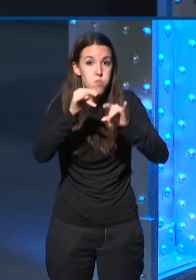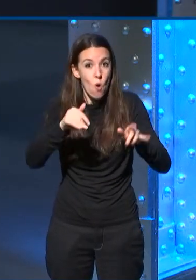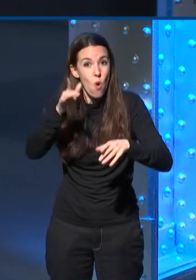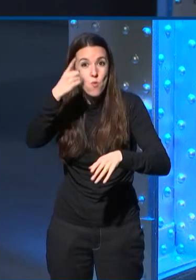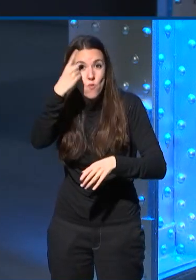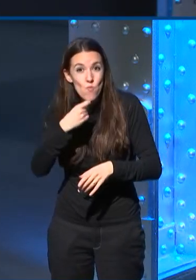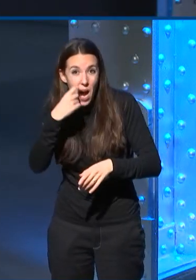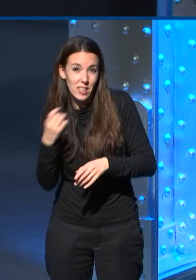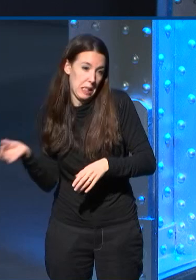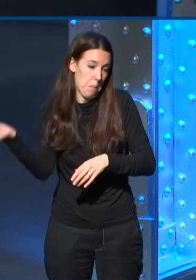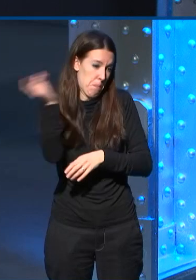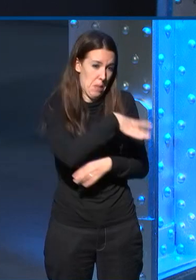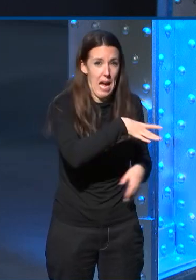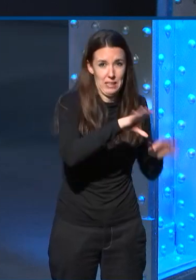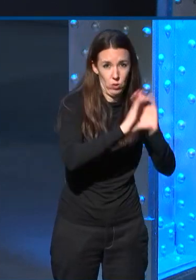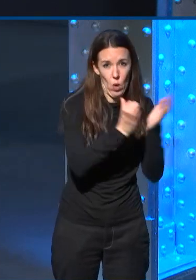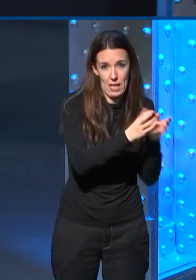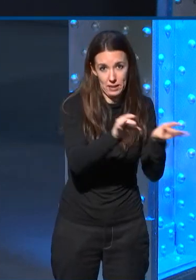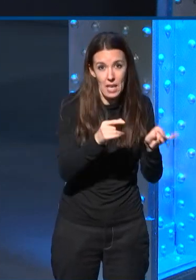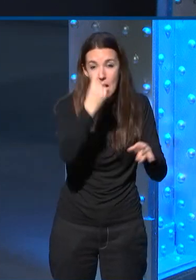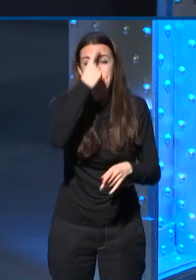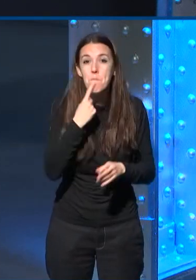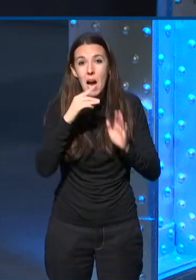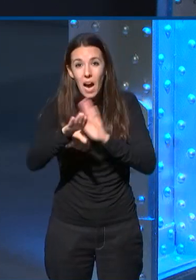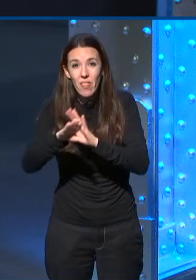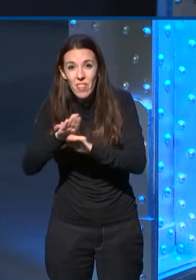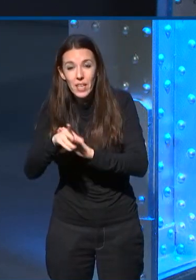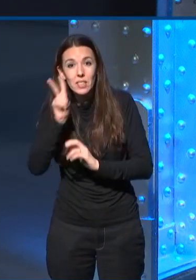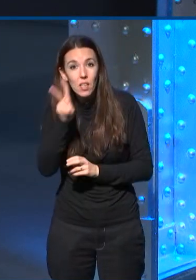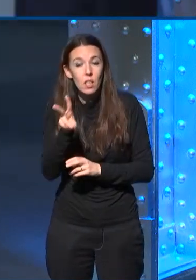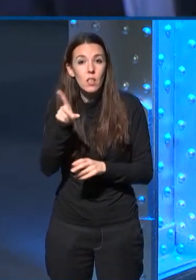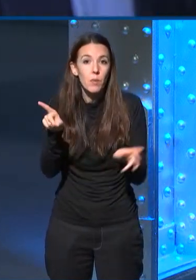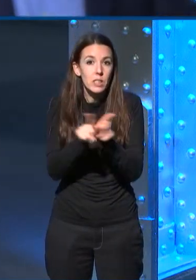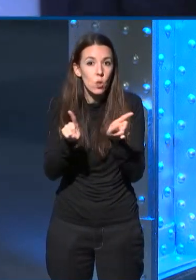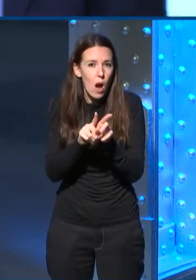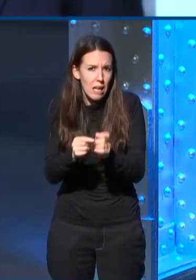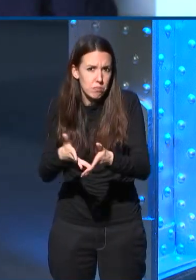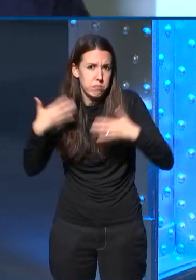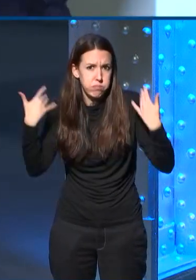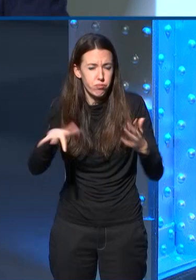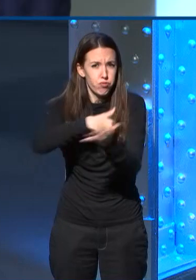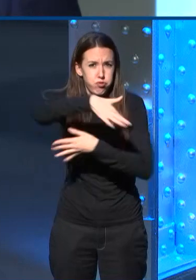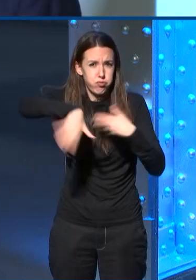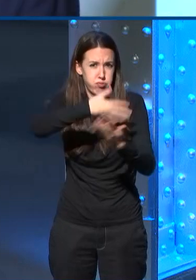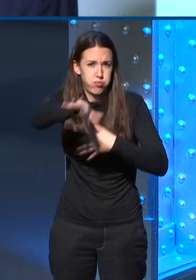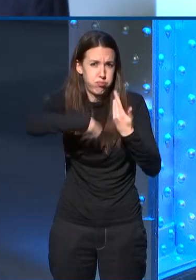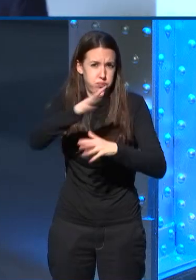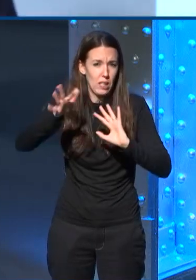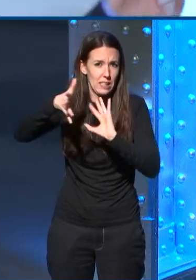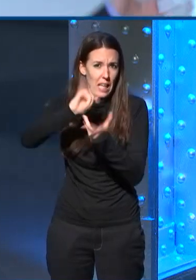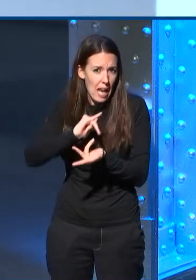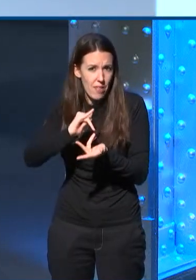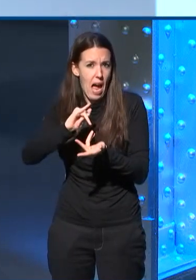infinitamente más grandes que los que hay en la Tierra. Esta pequeña imagen que hay aquí abajo a la derecha, pues ven ese tornado azul, serían los grandísimos tornados que salen en el telediario arrasando